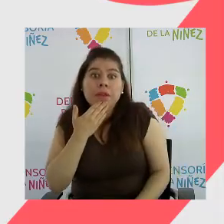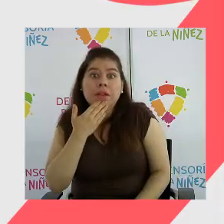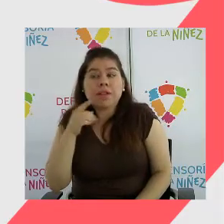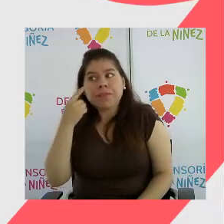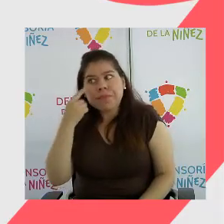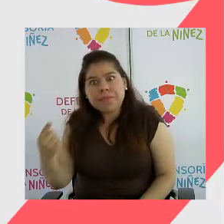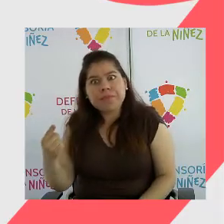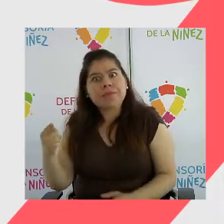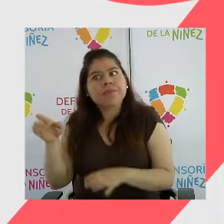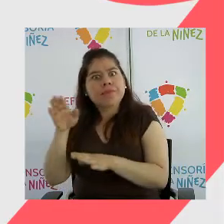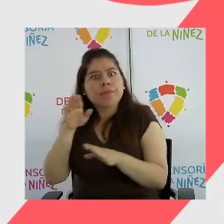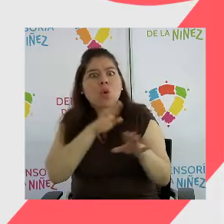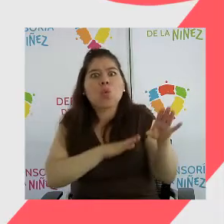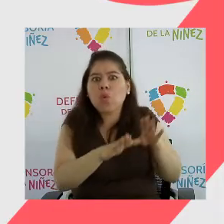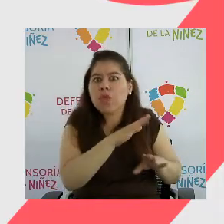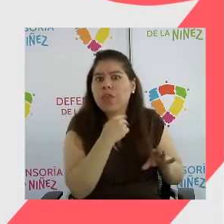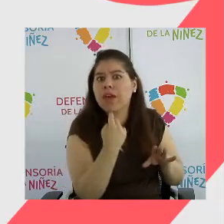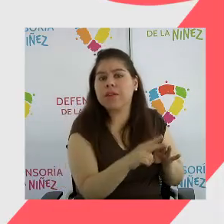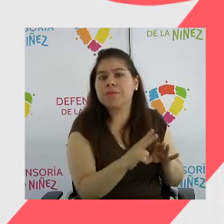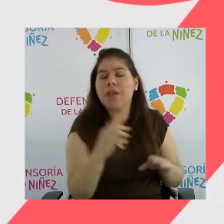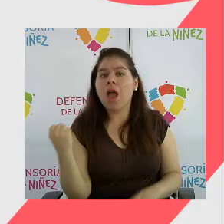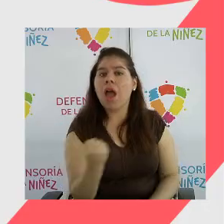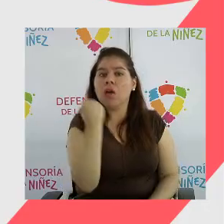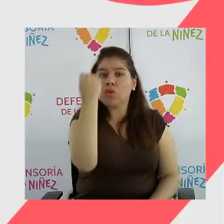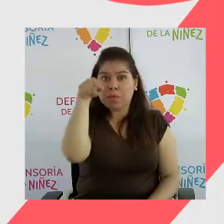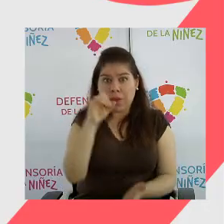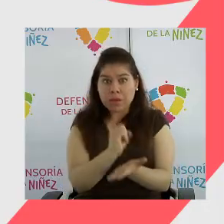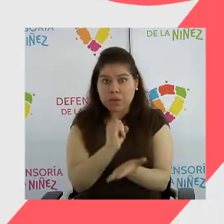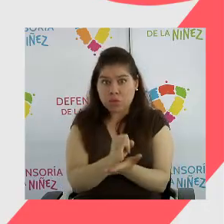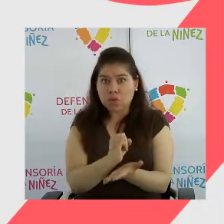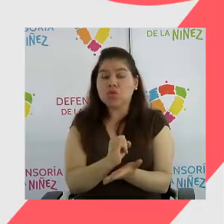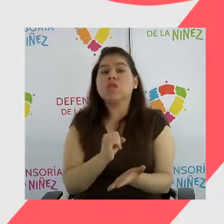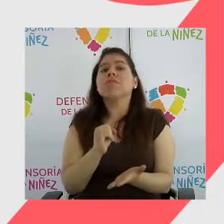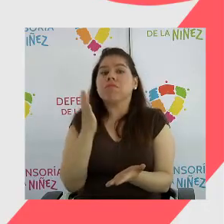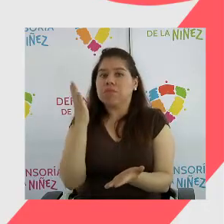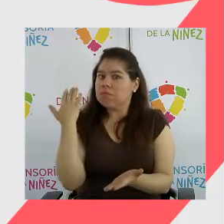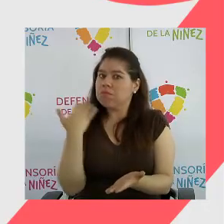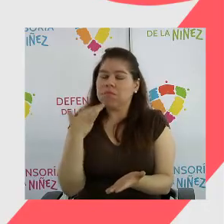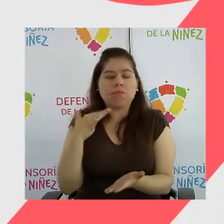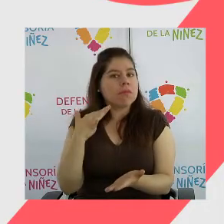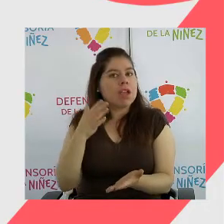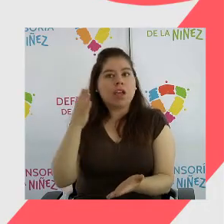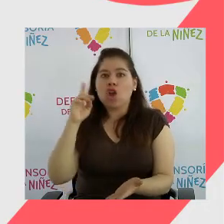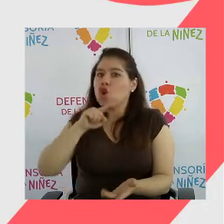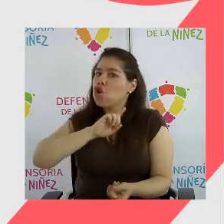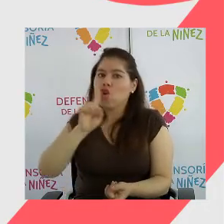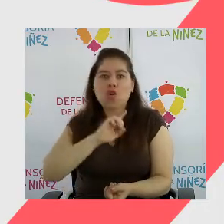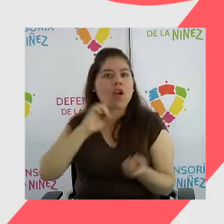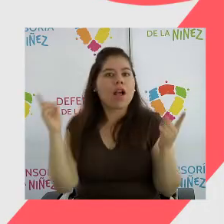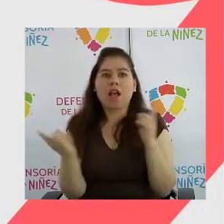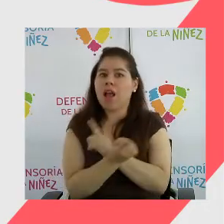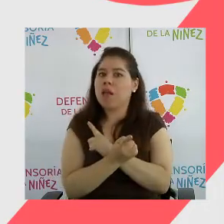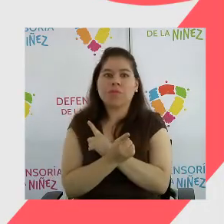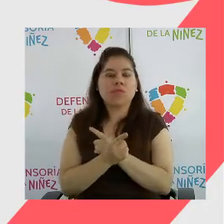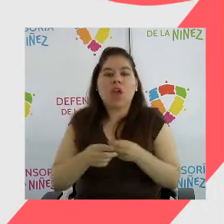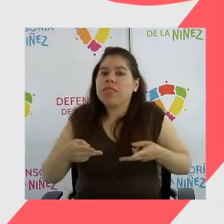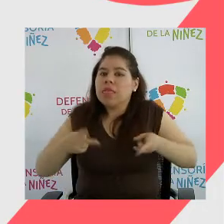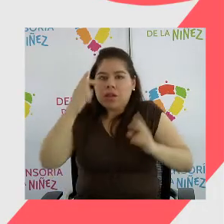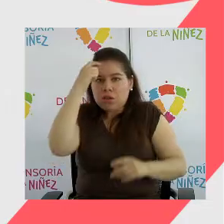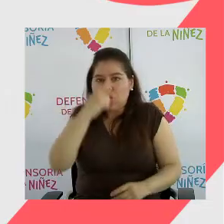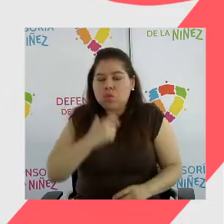en resguardo de aquello. La autonomía es un valor intransable de esta institución y es un eje fundamental de un órgano autónomo de derechos humanos como el